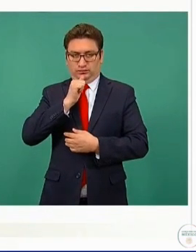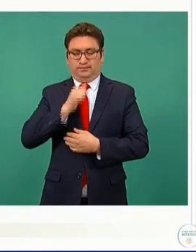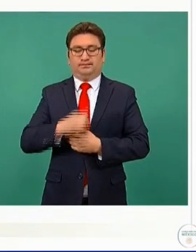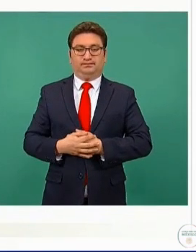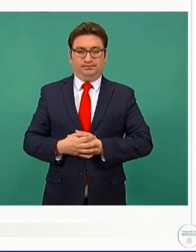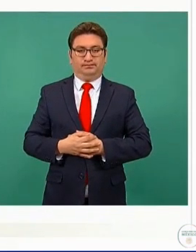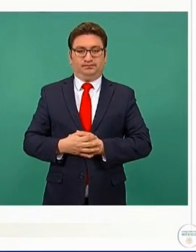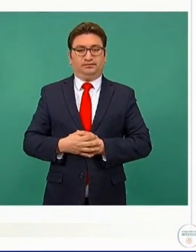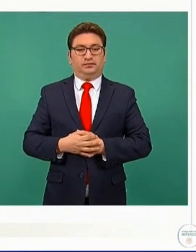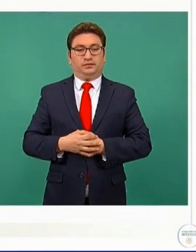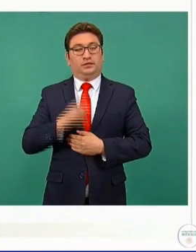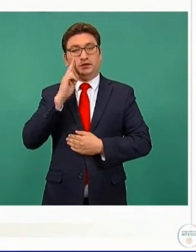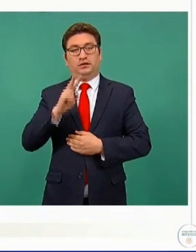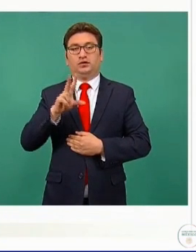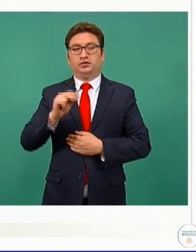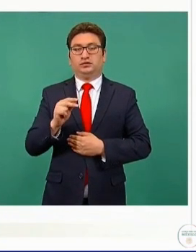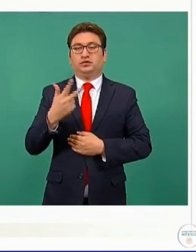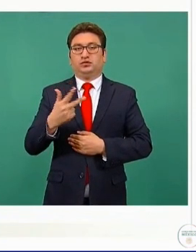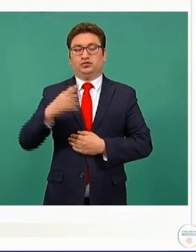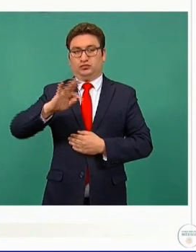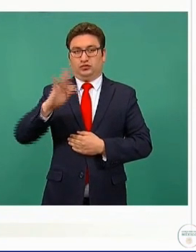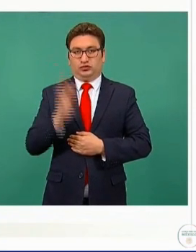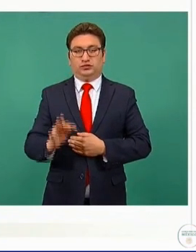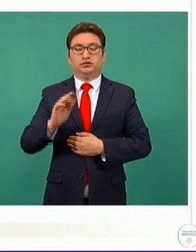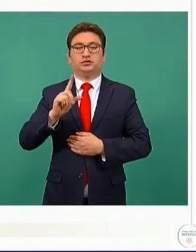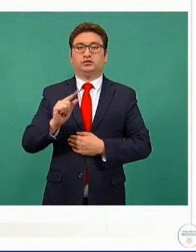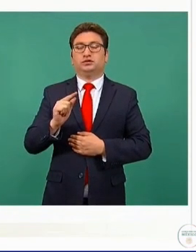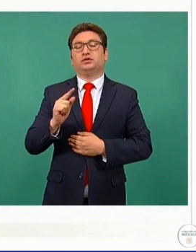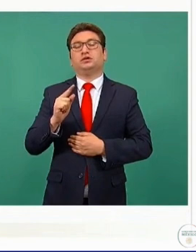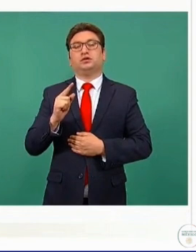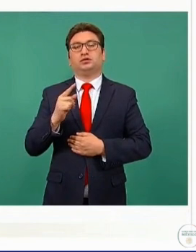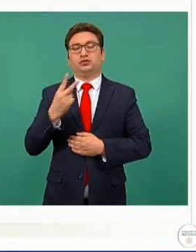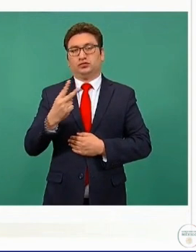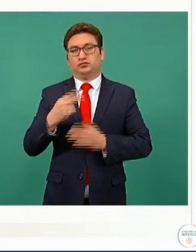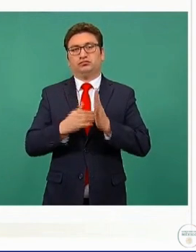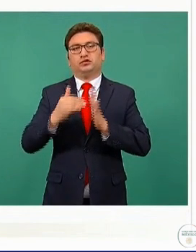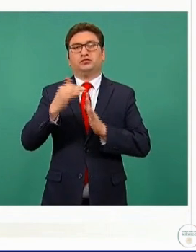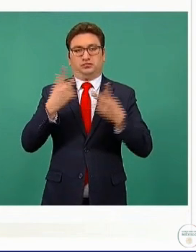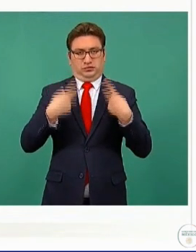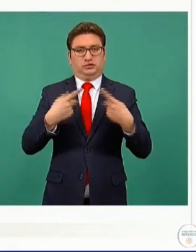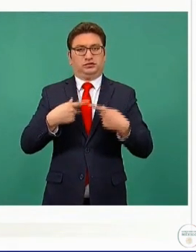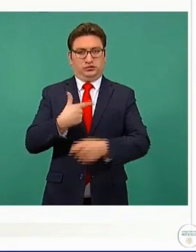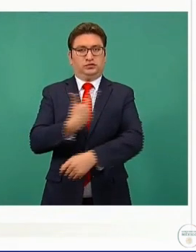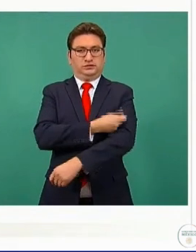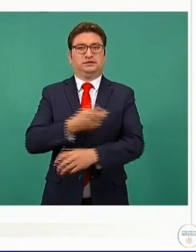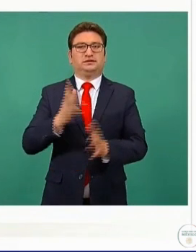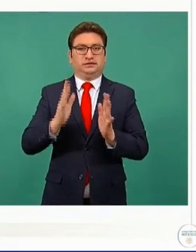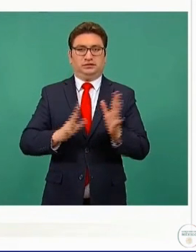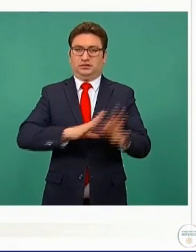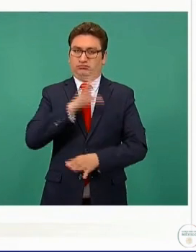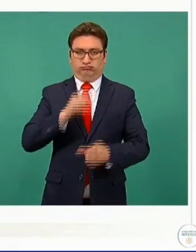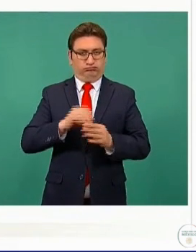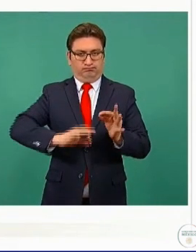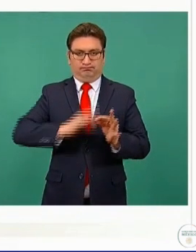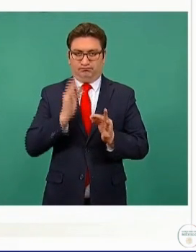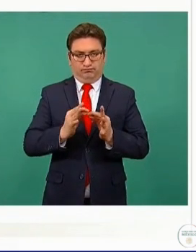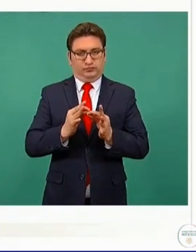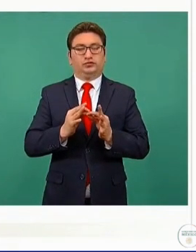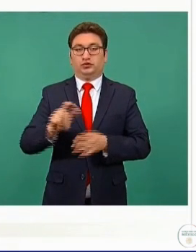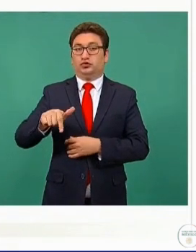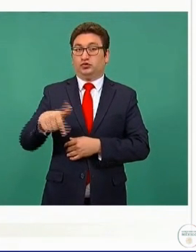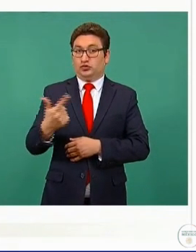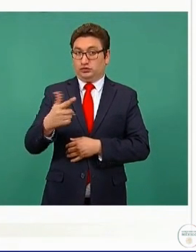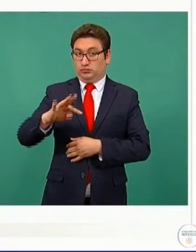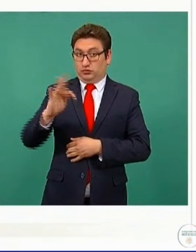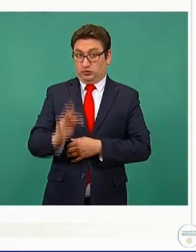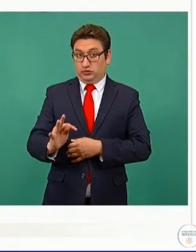completarse. En este momento, 88%, que son 72 millones de personas, ya tienen el esquema completo y el